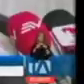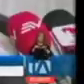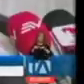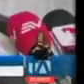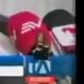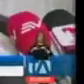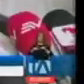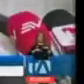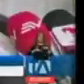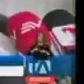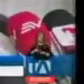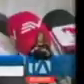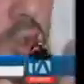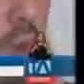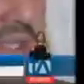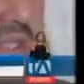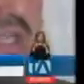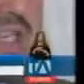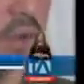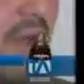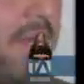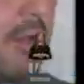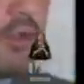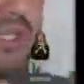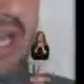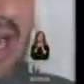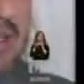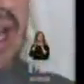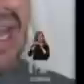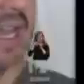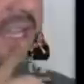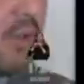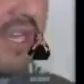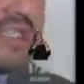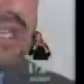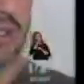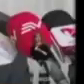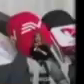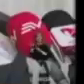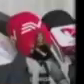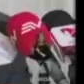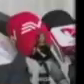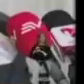Administración de Justicia. El ministro Granda, al ser consultado sobre si Topic hizo esta